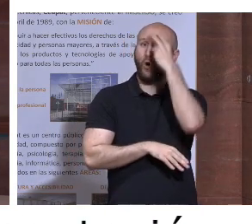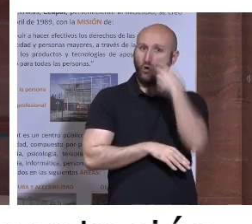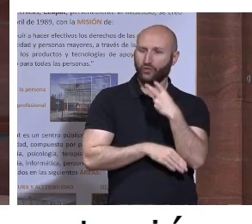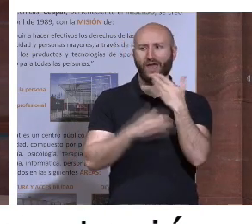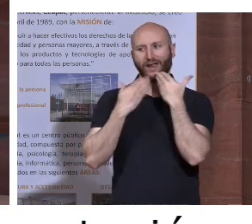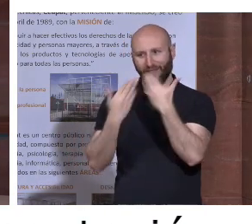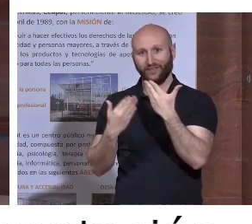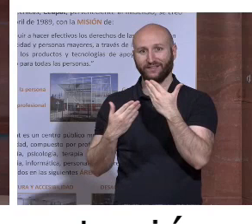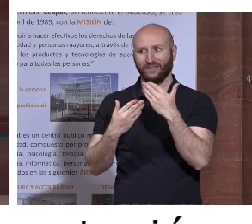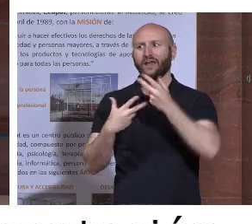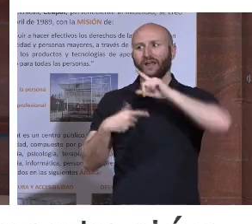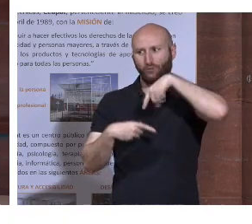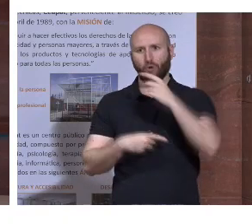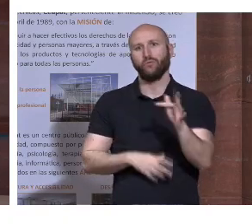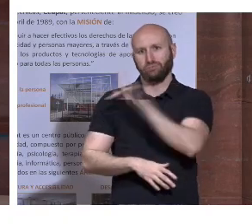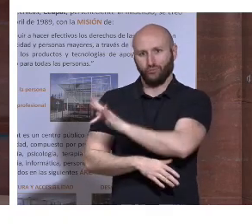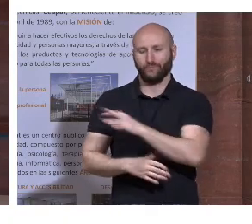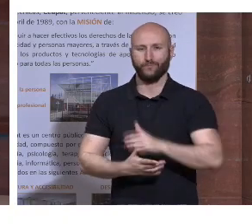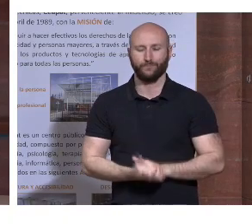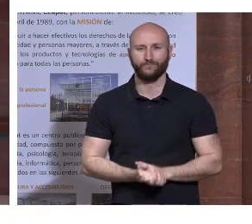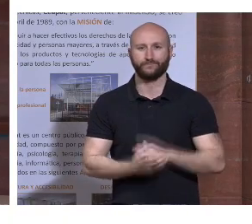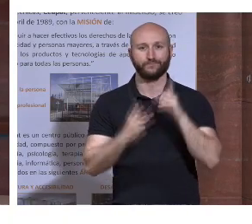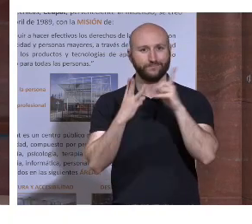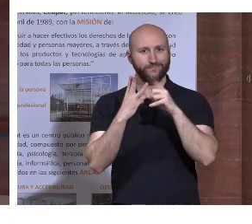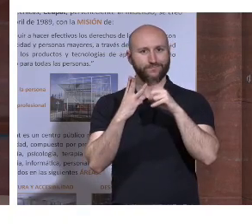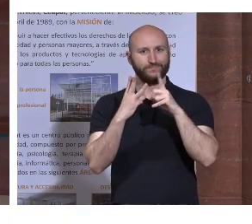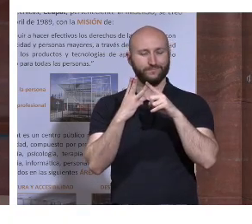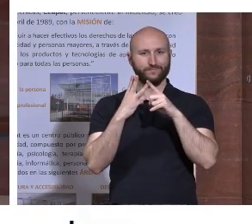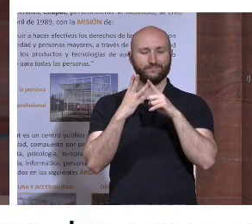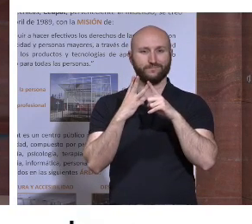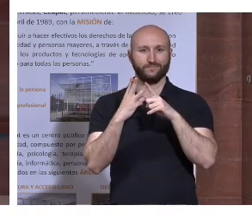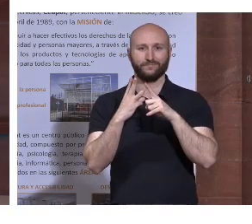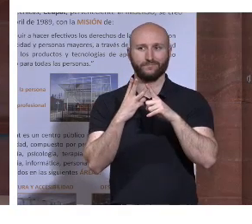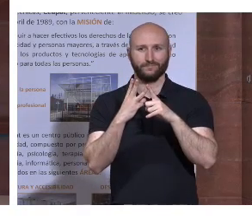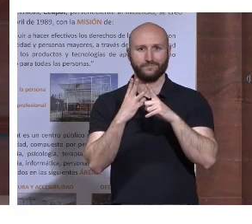Sabina. Luego te voy a pasar la palabra. La siguiente ponente,